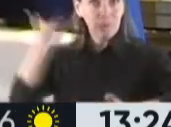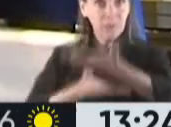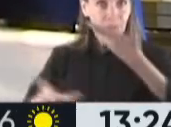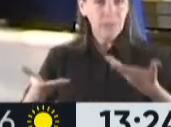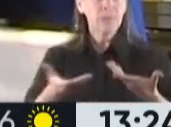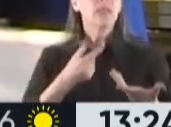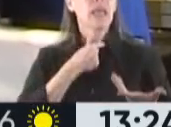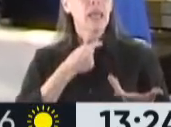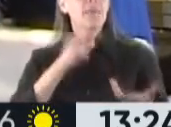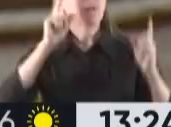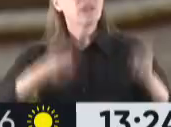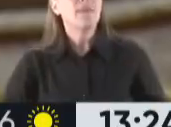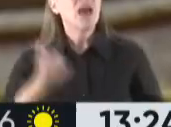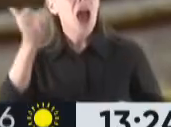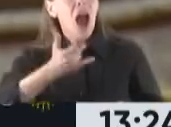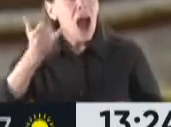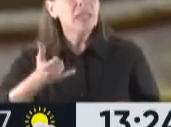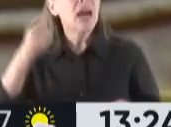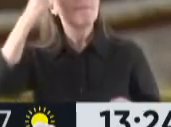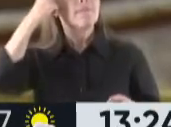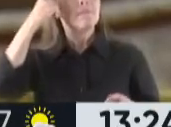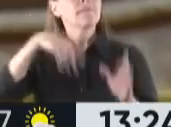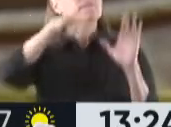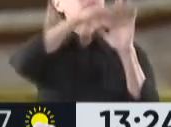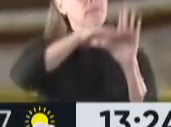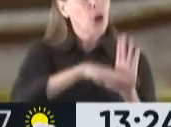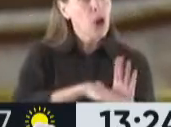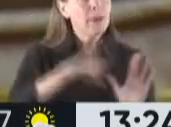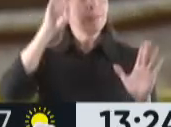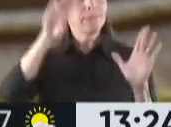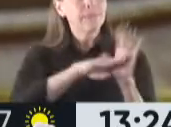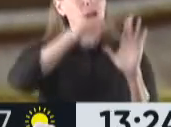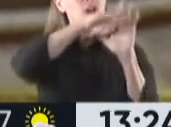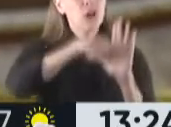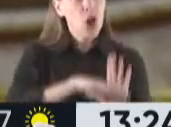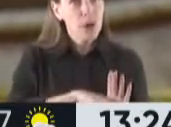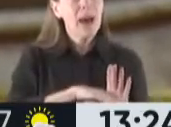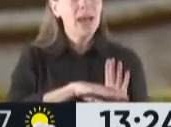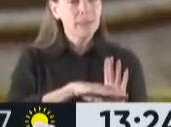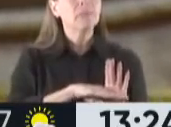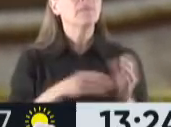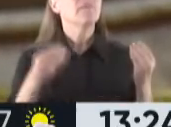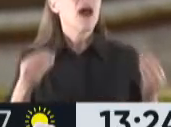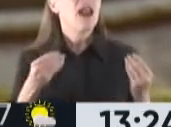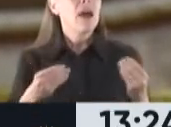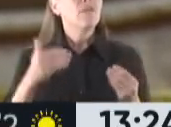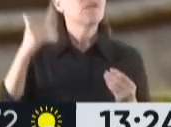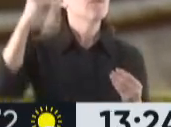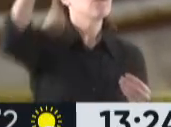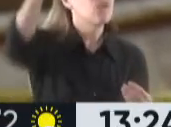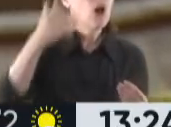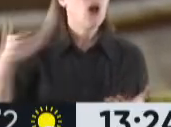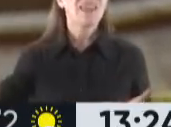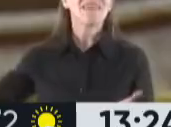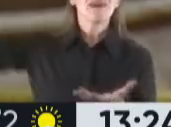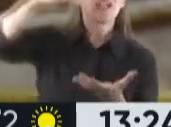que haya también predecibilidad normativa para hacer que llegue más inversión. Queremos ayudar a nuestra